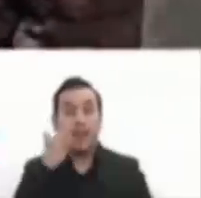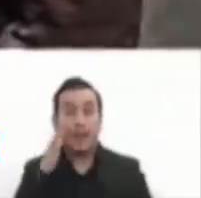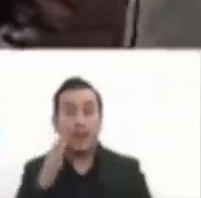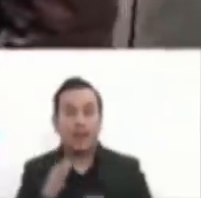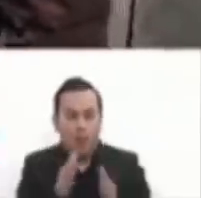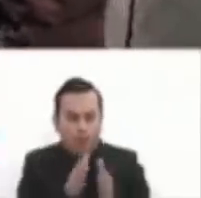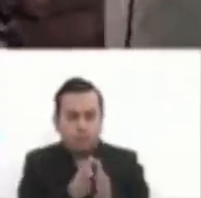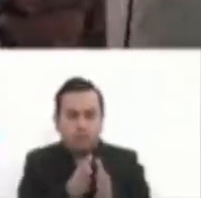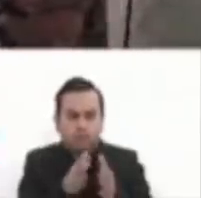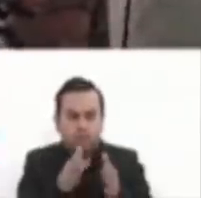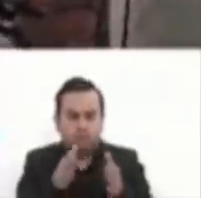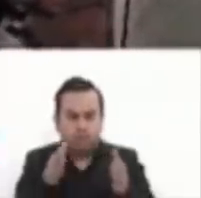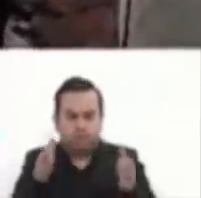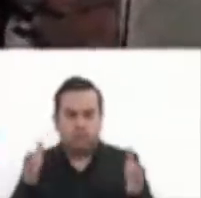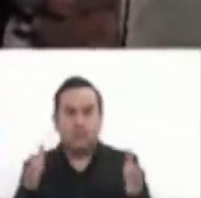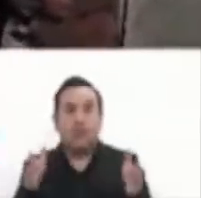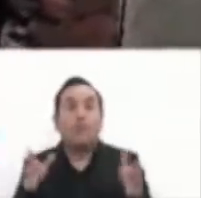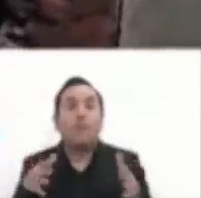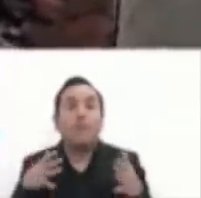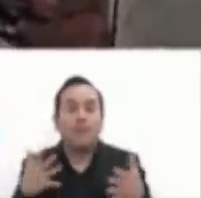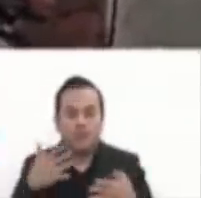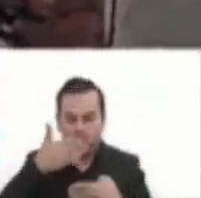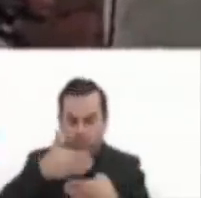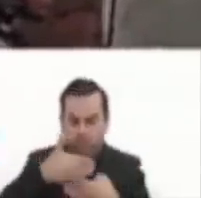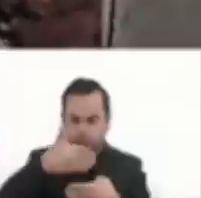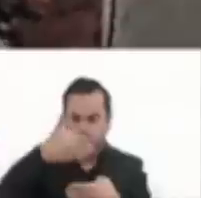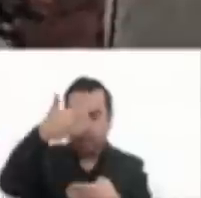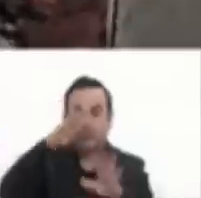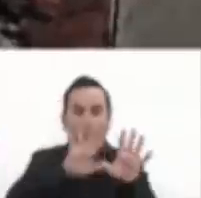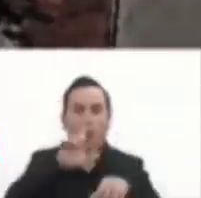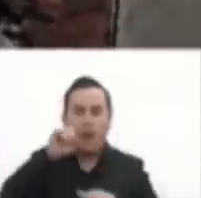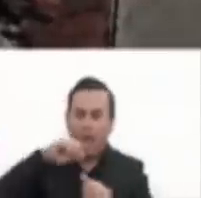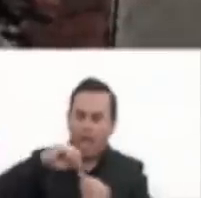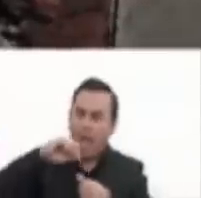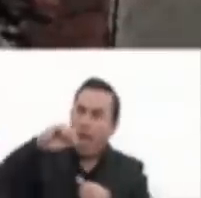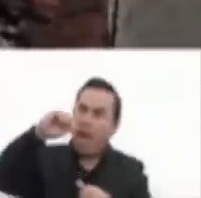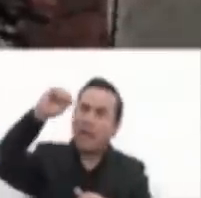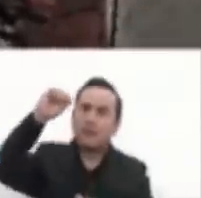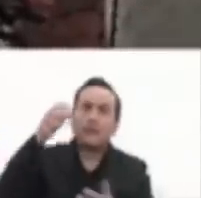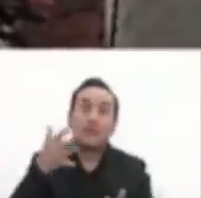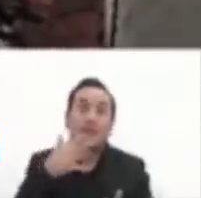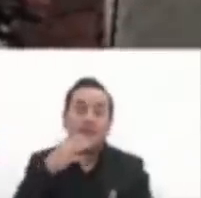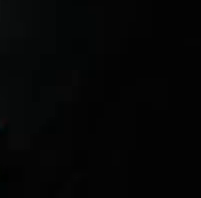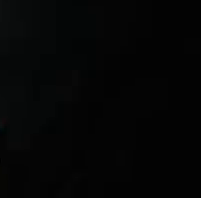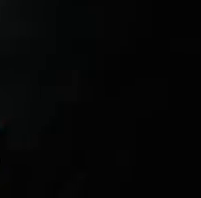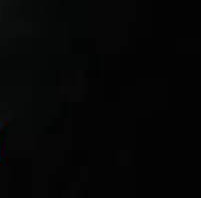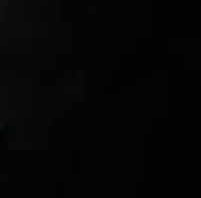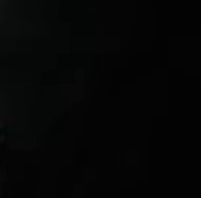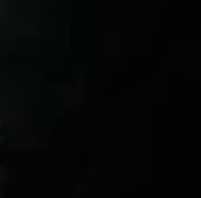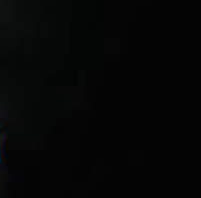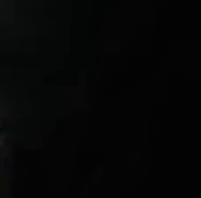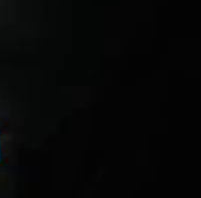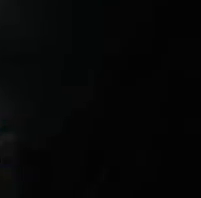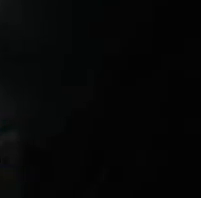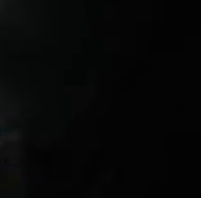tanto espesor de concreto sólido que no lo va a poder botar ni siquiera un carro que se va a estrellar ahí, un coche bomba,